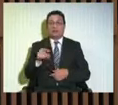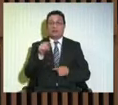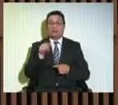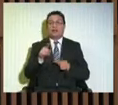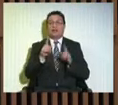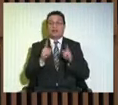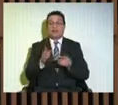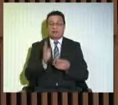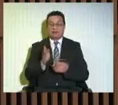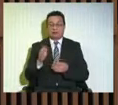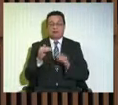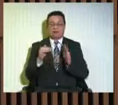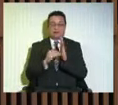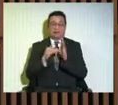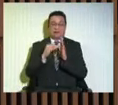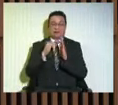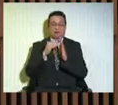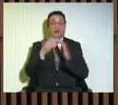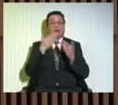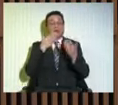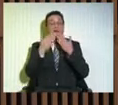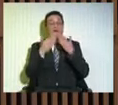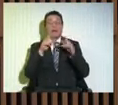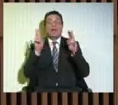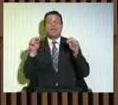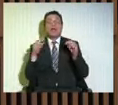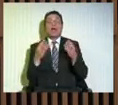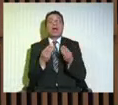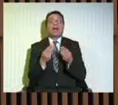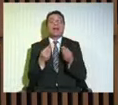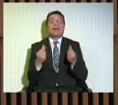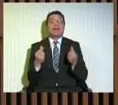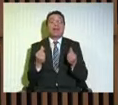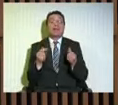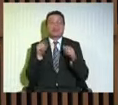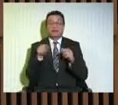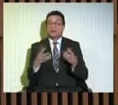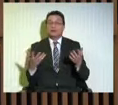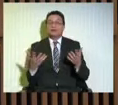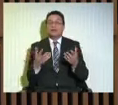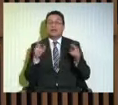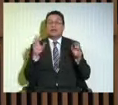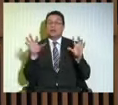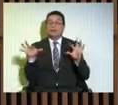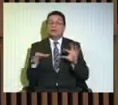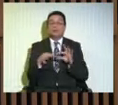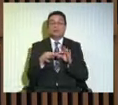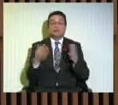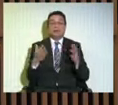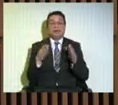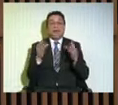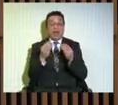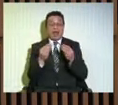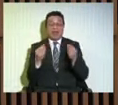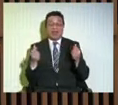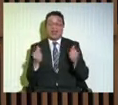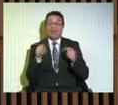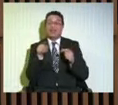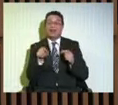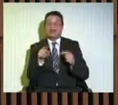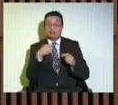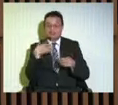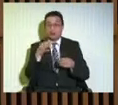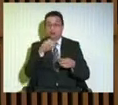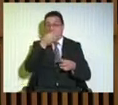seguir creciendo. Hablemos de la calidad. ¿Qué es lo que tiene que ver calidad en aquello que